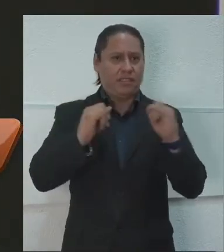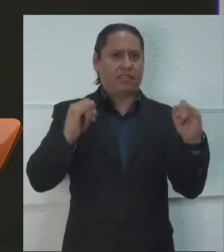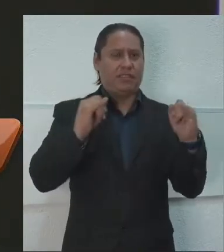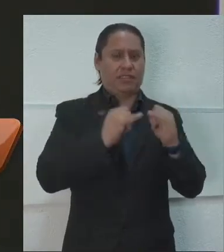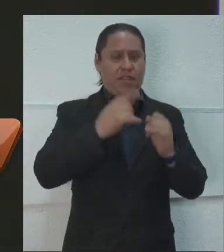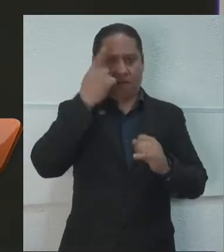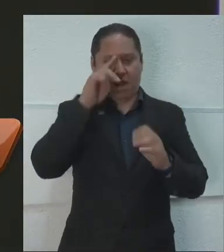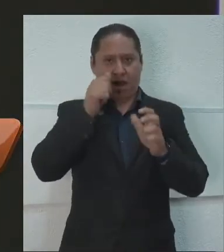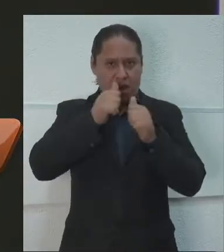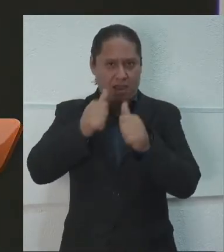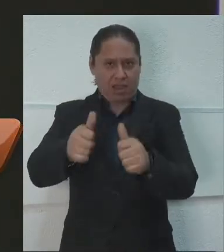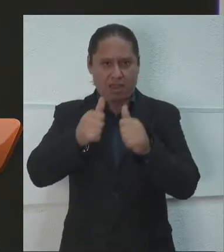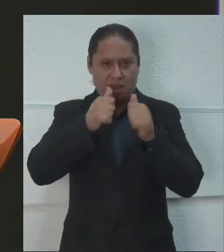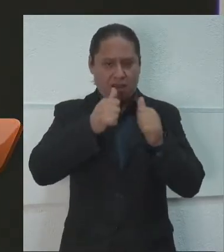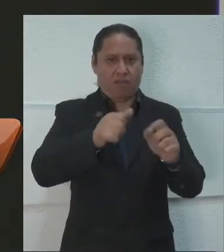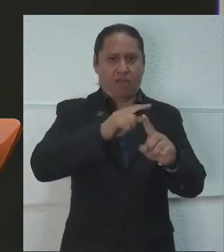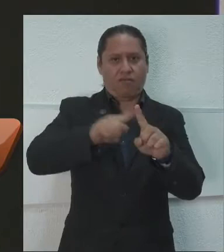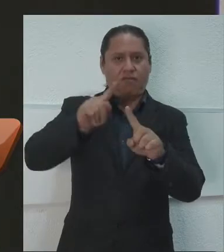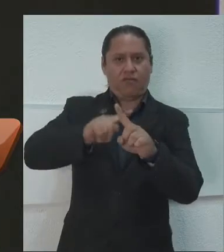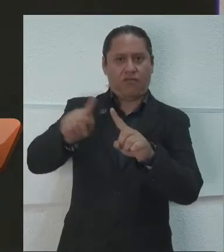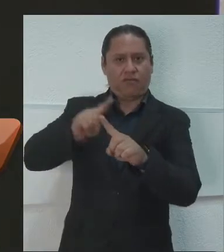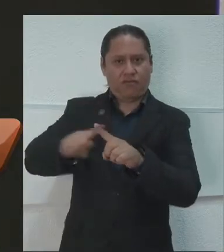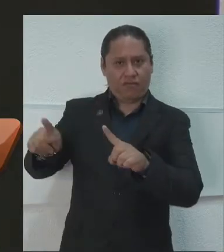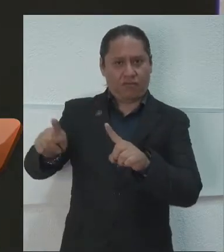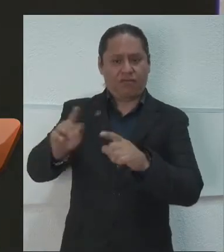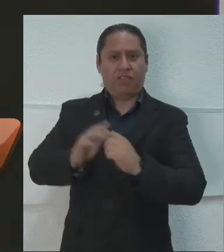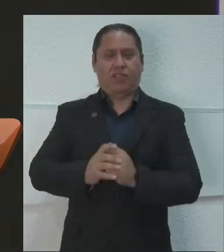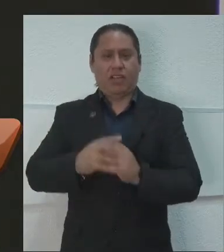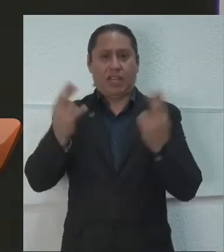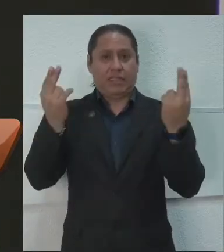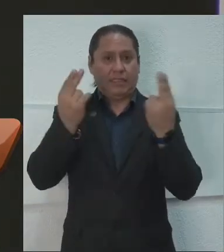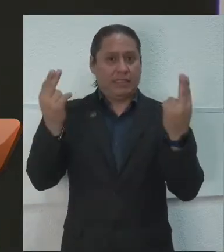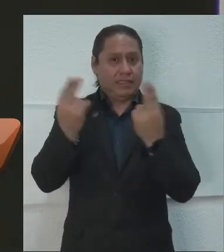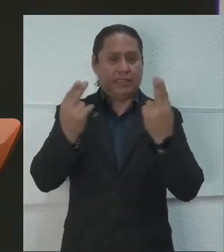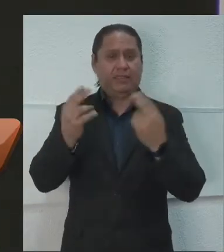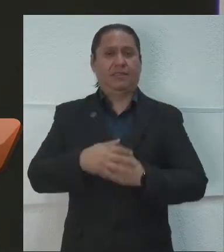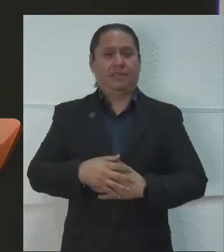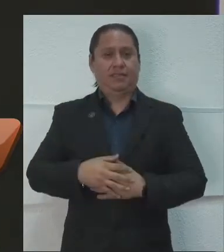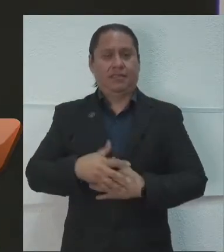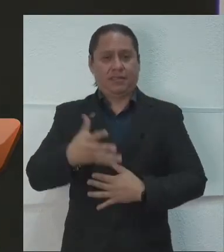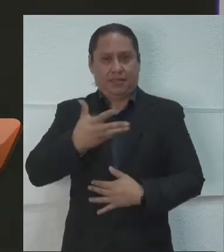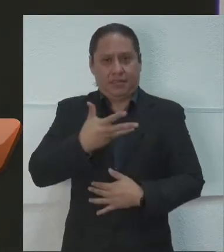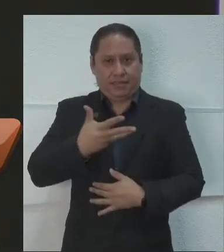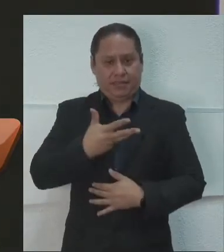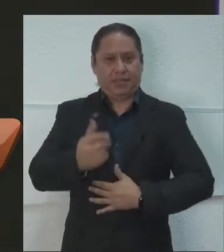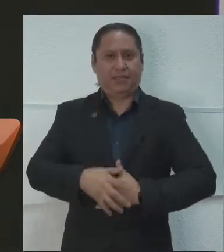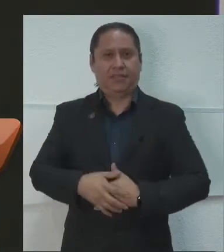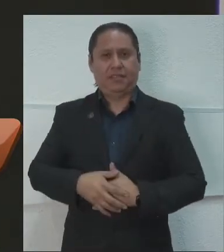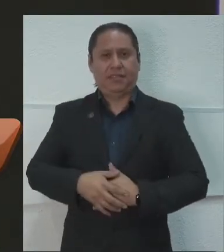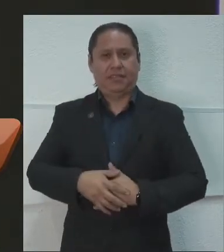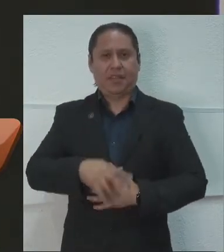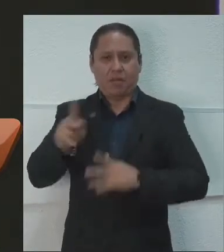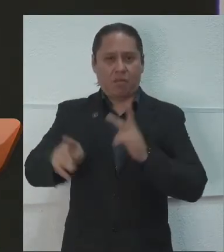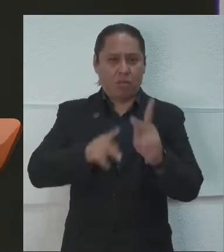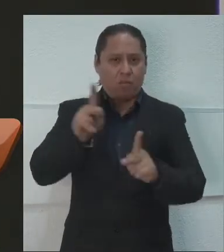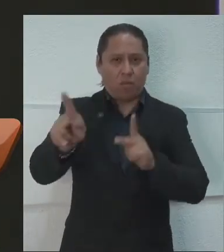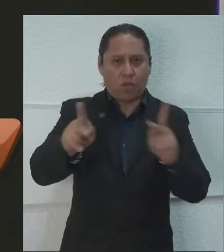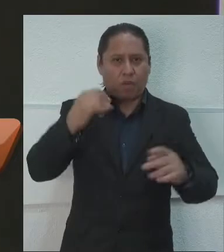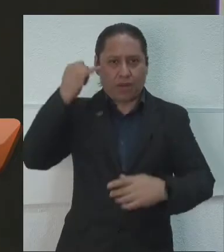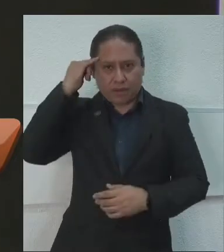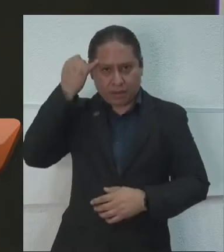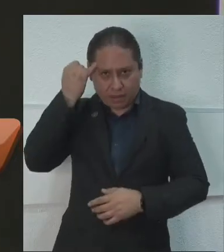para atender las diversas o interminables necesidades que se tiene principalmente en población